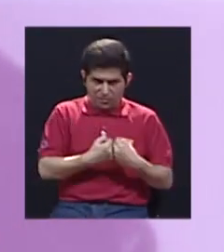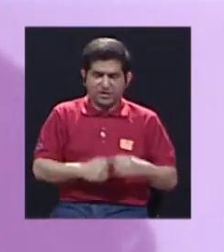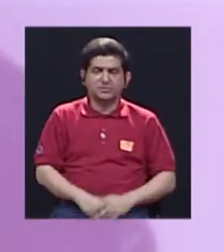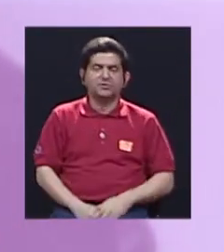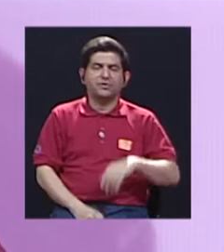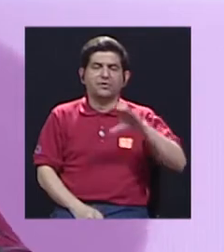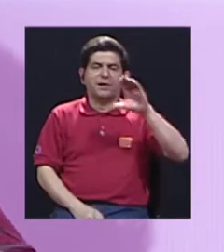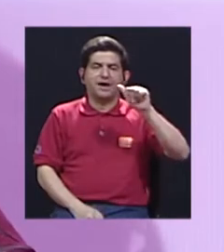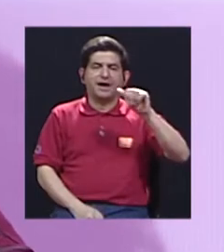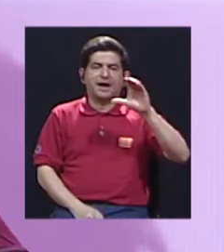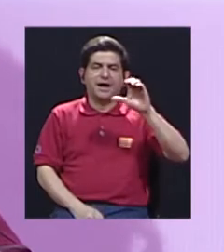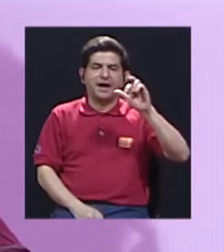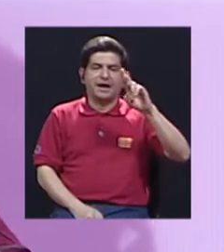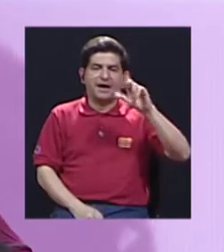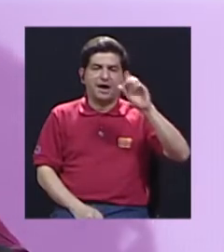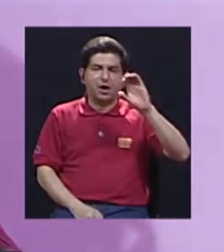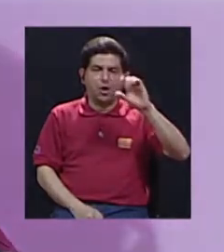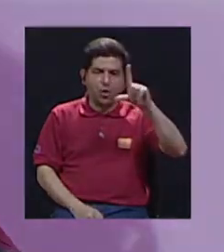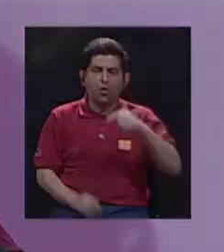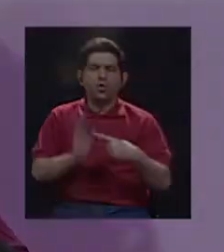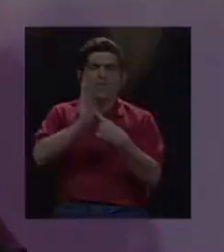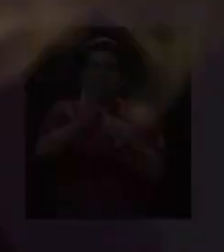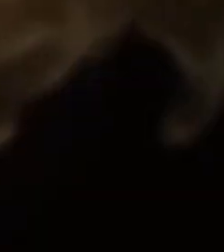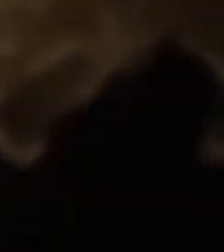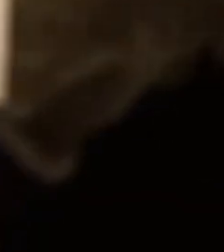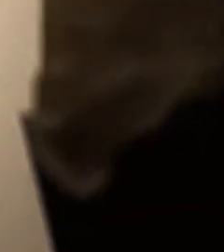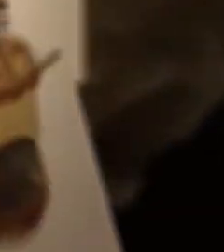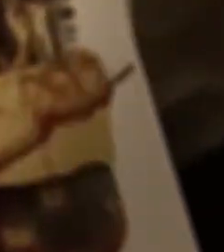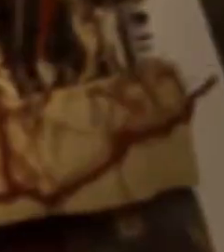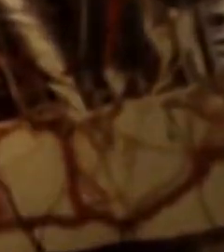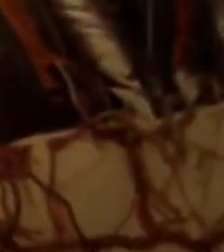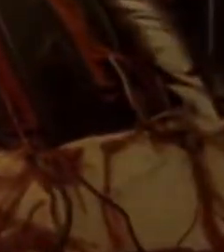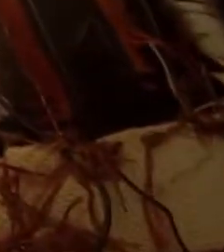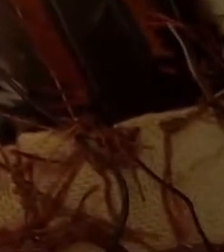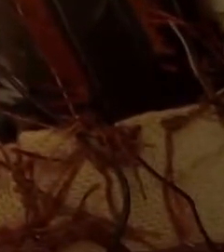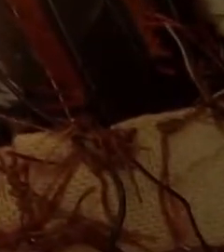que es los miedos,